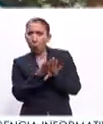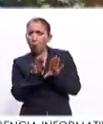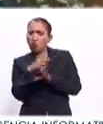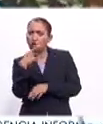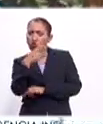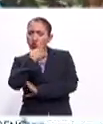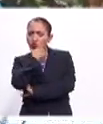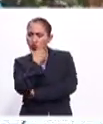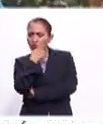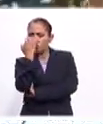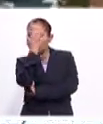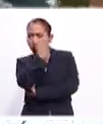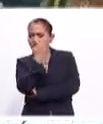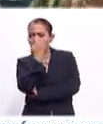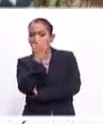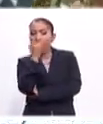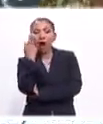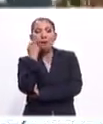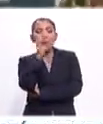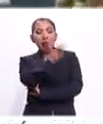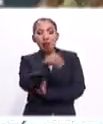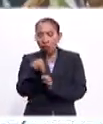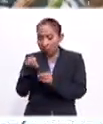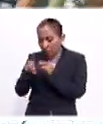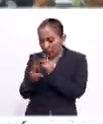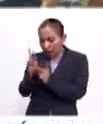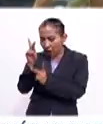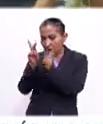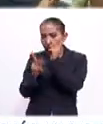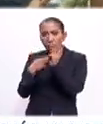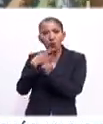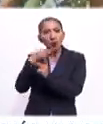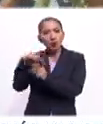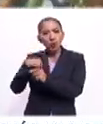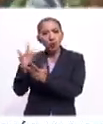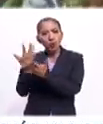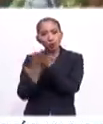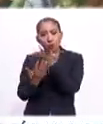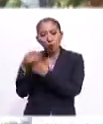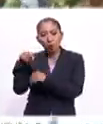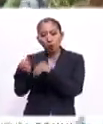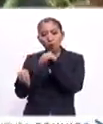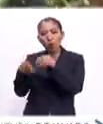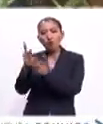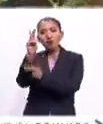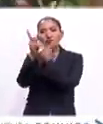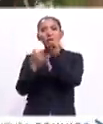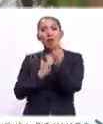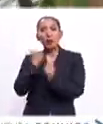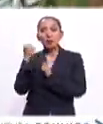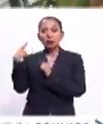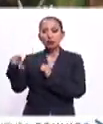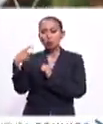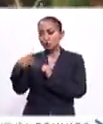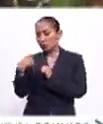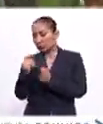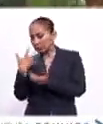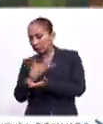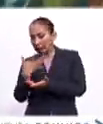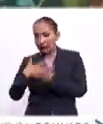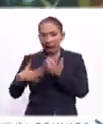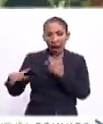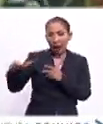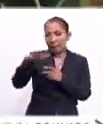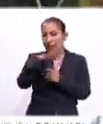naturaleza, domesticar un sinnúmero de plantas y aprovechar al máximo las condiciones del